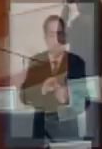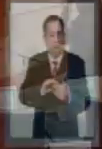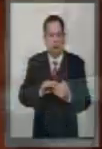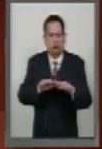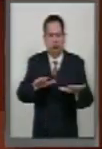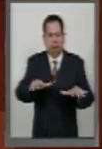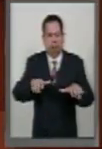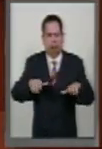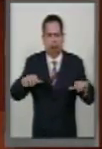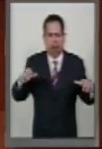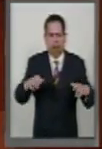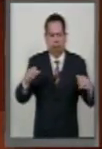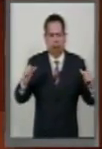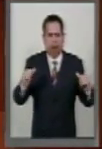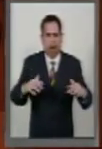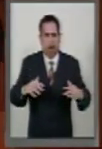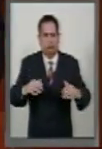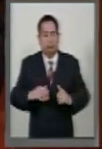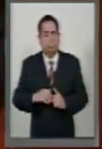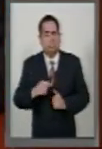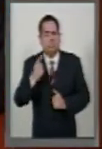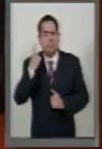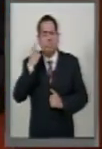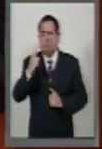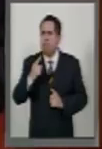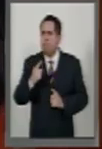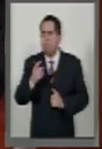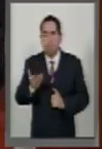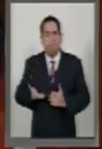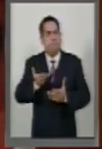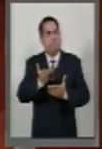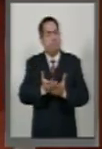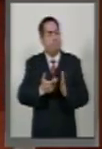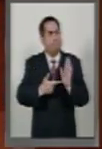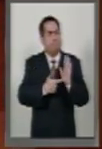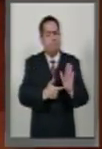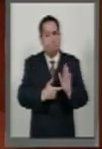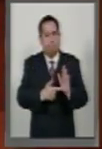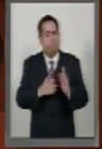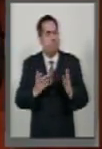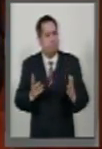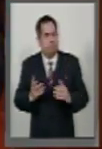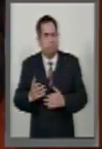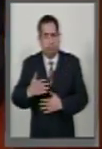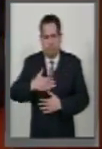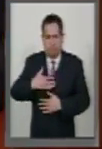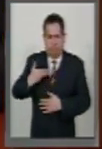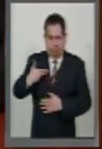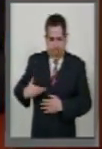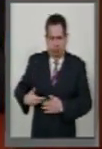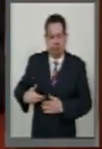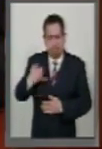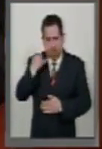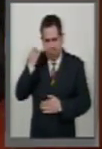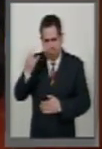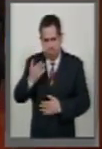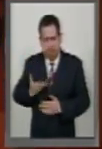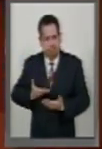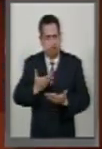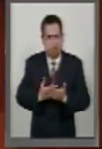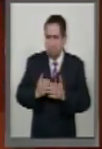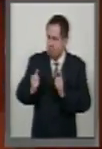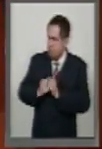esta asamblea para presentar en nombre propio y de